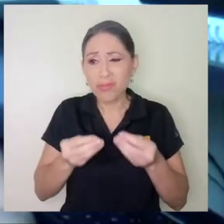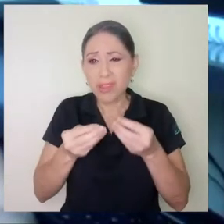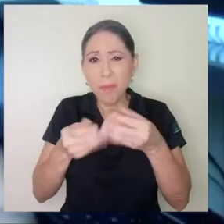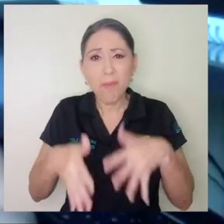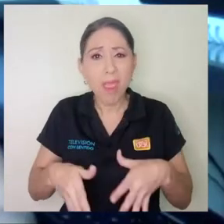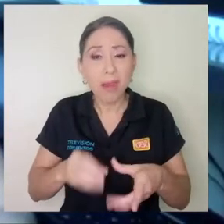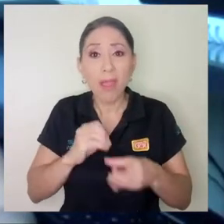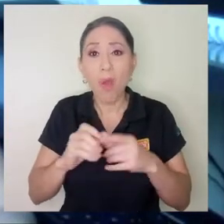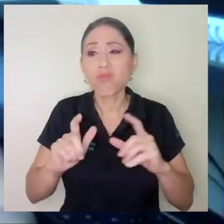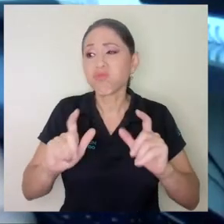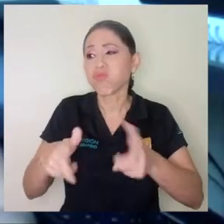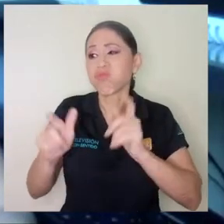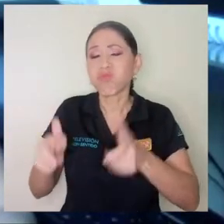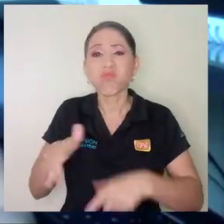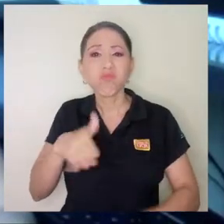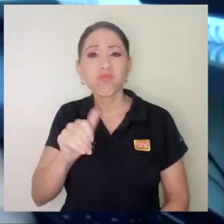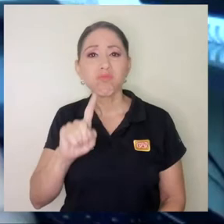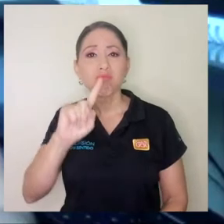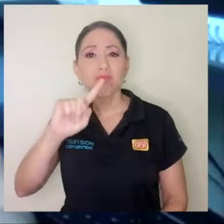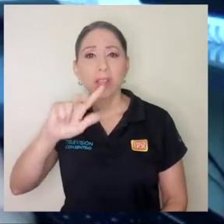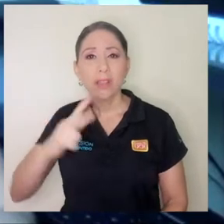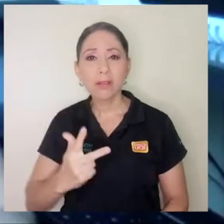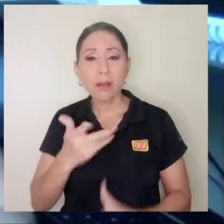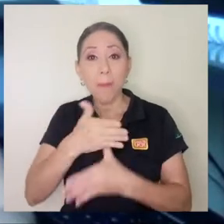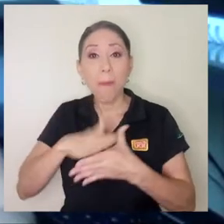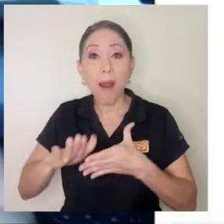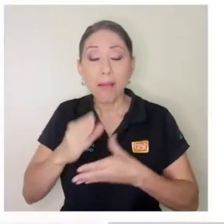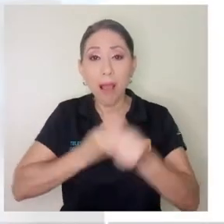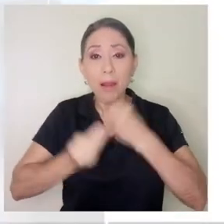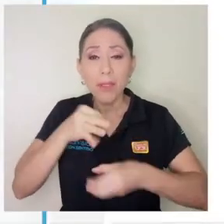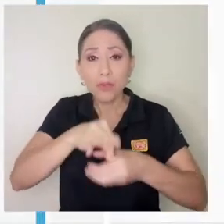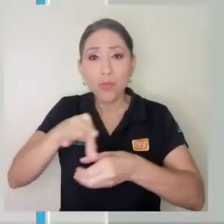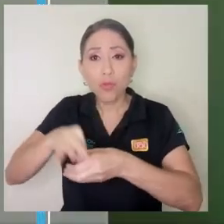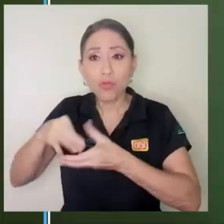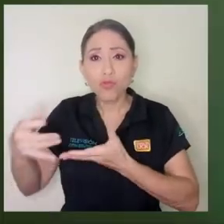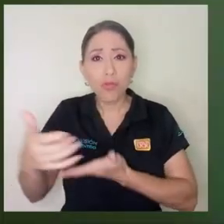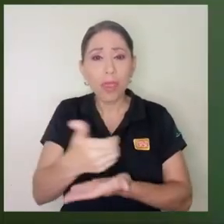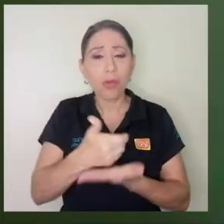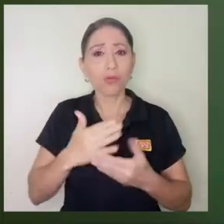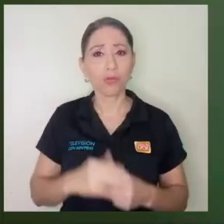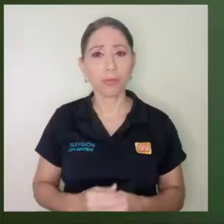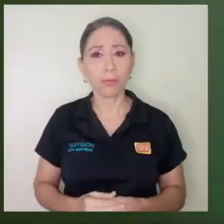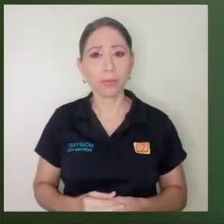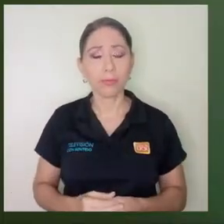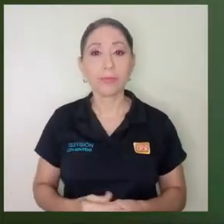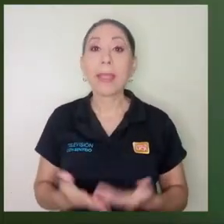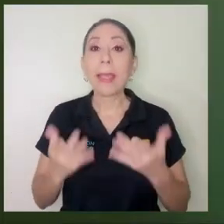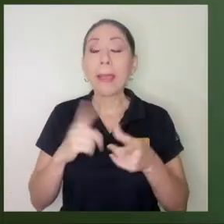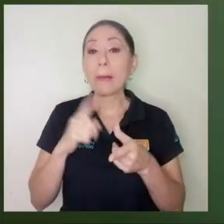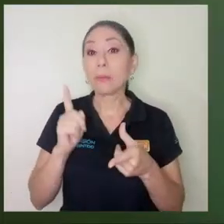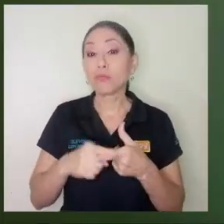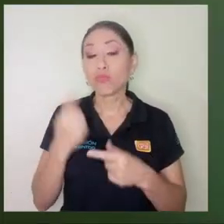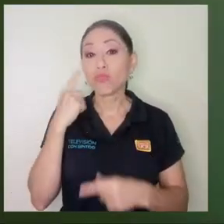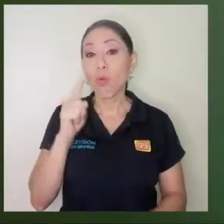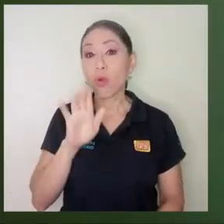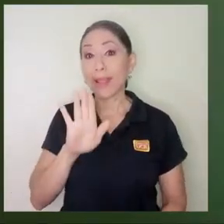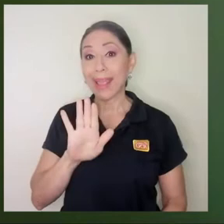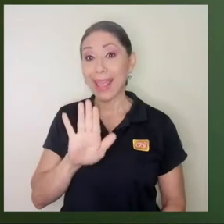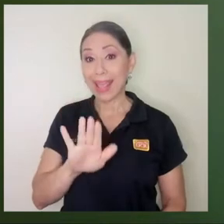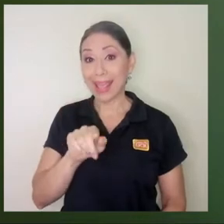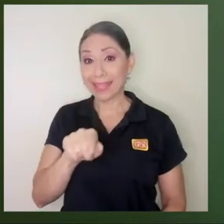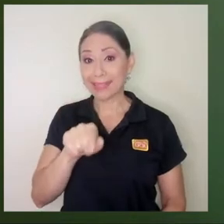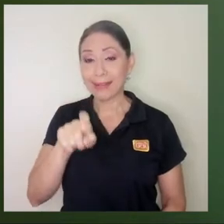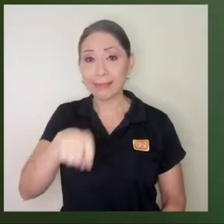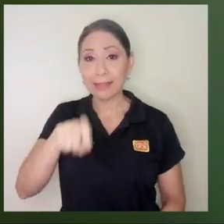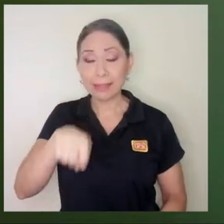pierde o se desperdicia cerca de la tercera parte de los alimentos producidos. ¿Qué tiene? Entonces, a raíz de esa